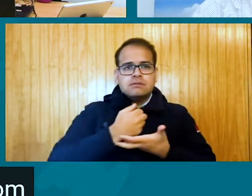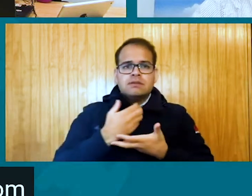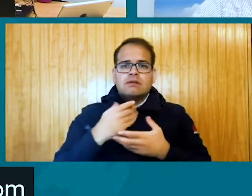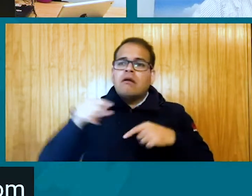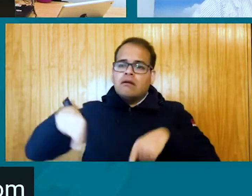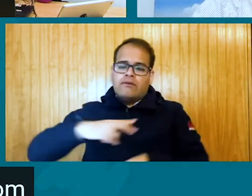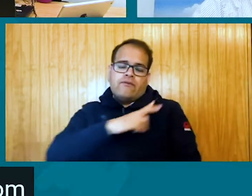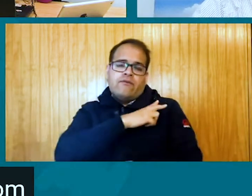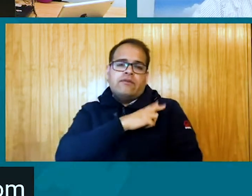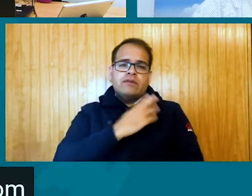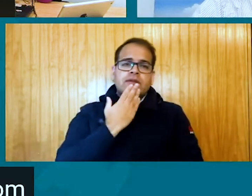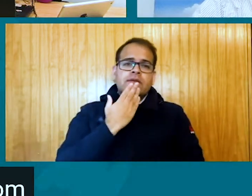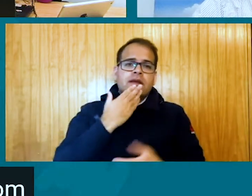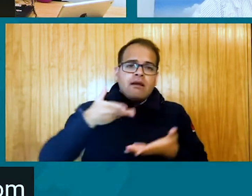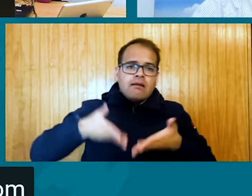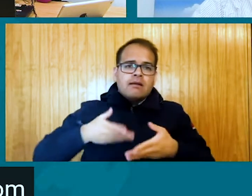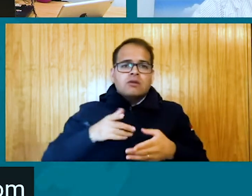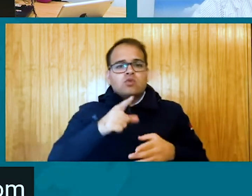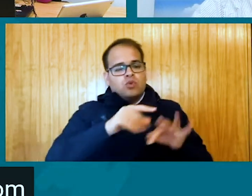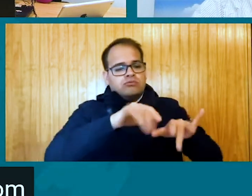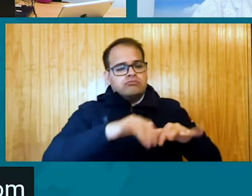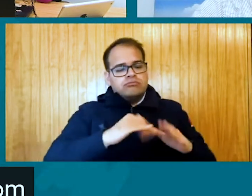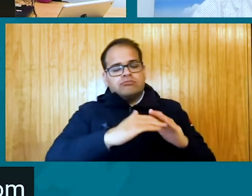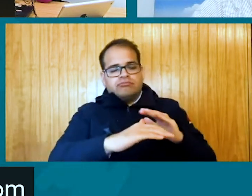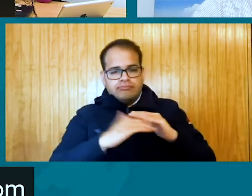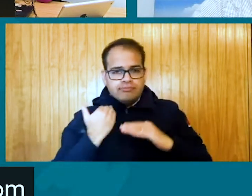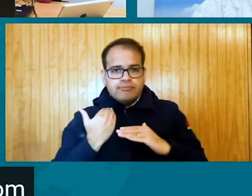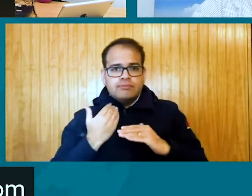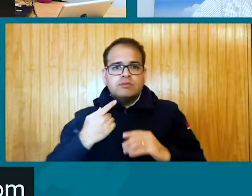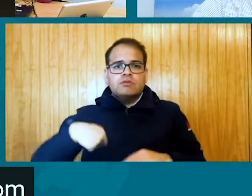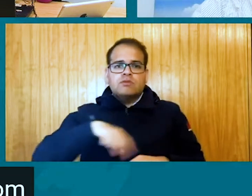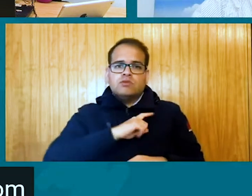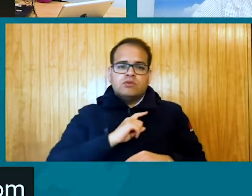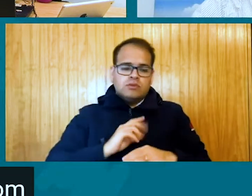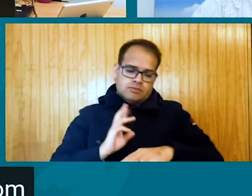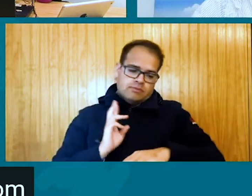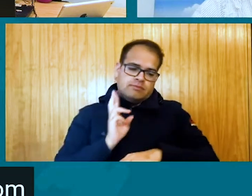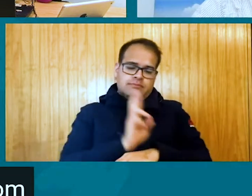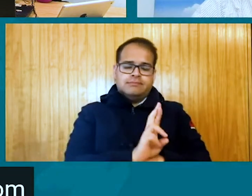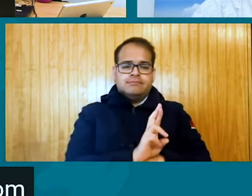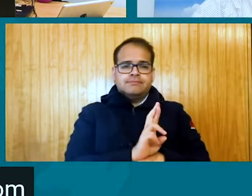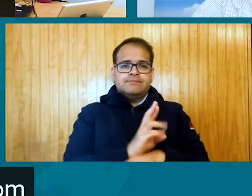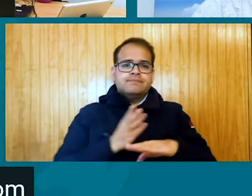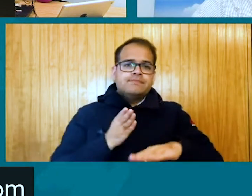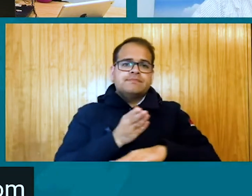que tendrían que escribirnos y ahí lo realizamos las visitas.